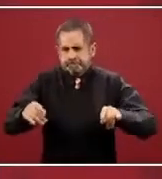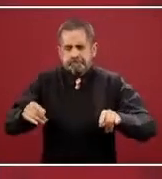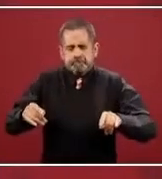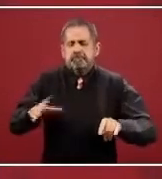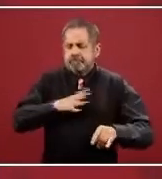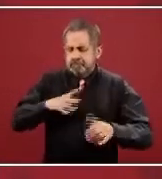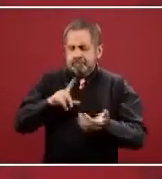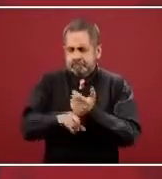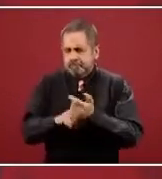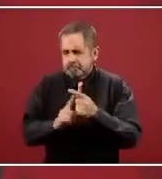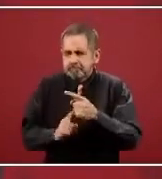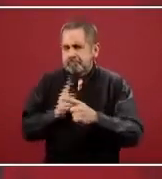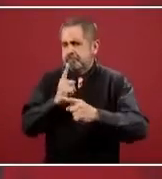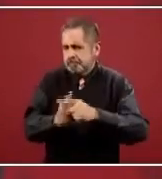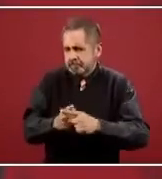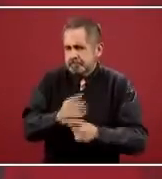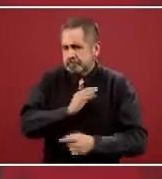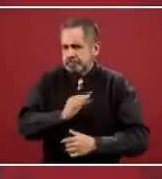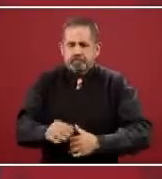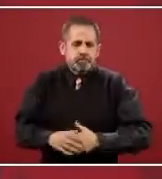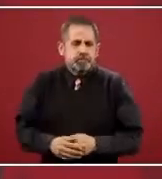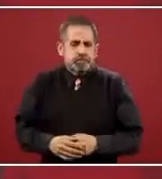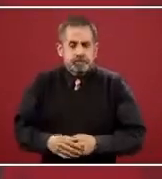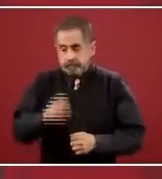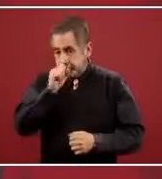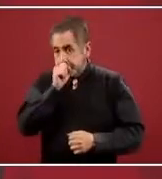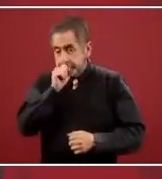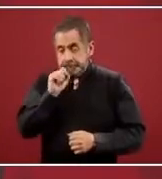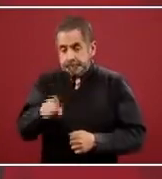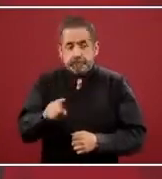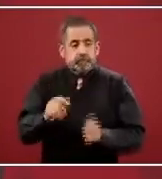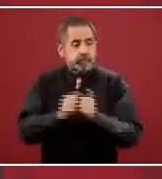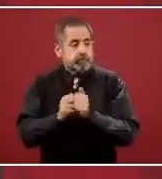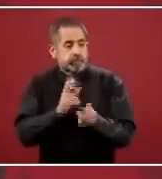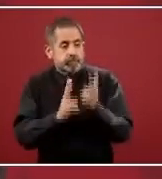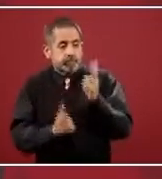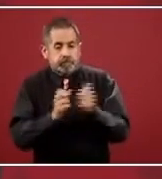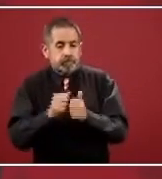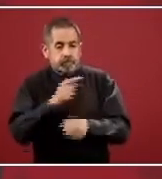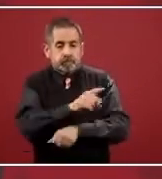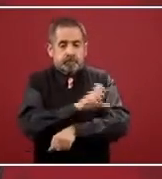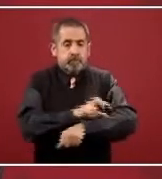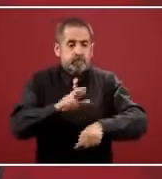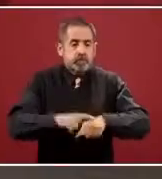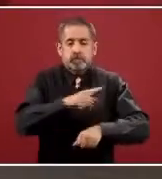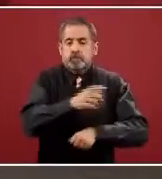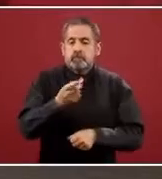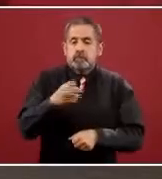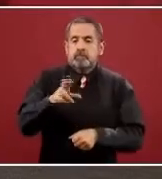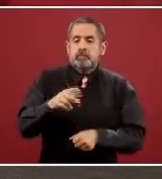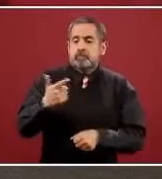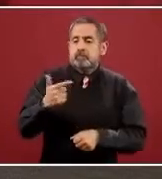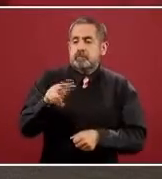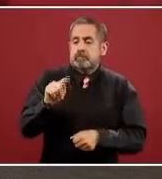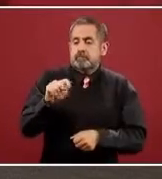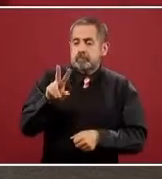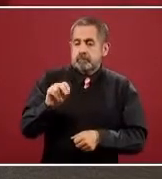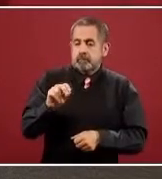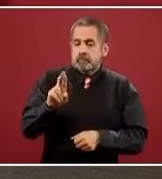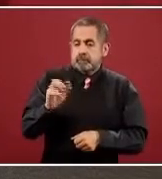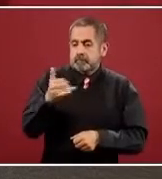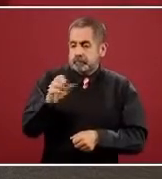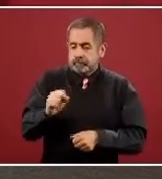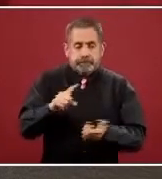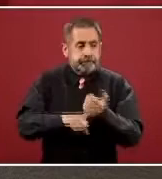en la capacidad. Y también importante, cuando estuvimos hablando con la coordinación y el doctor Gustavo Reyes Terán, en la coordinación de los